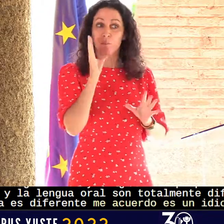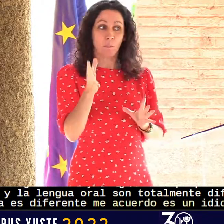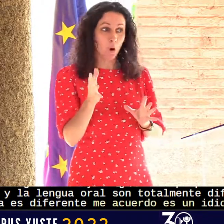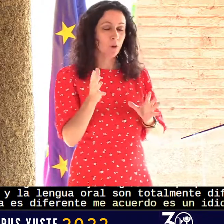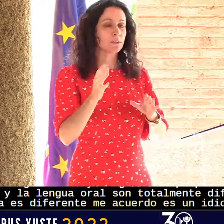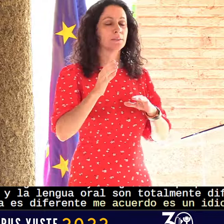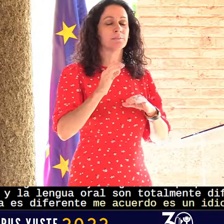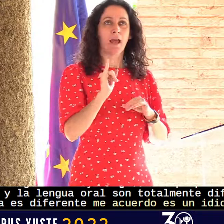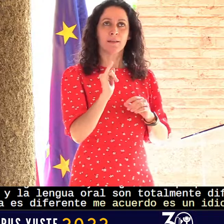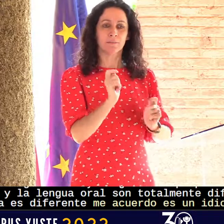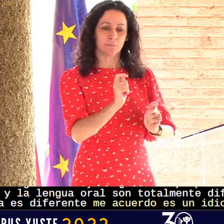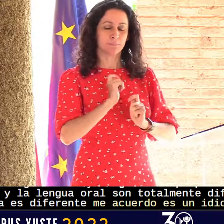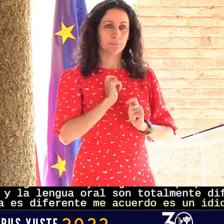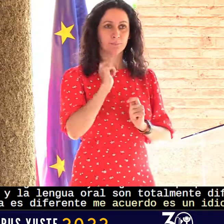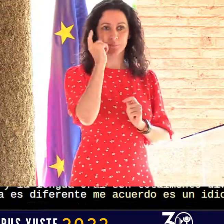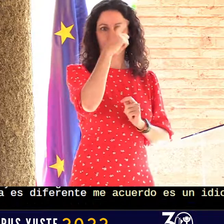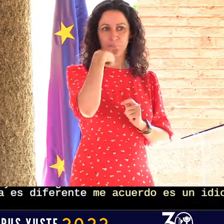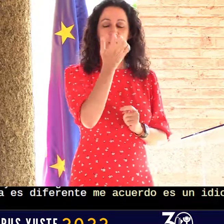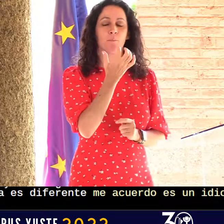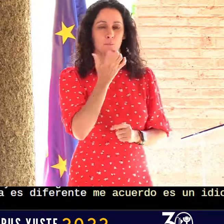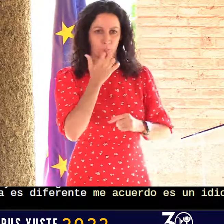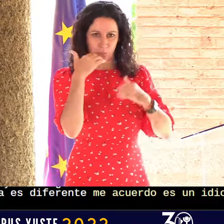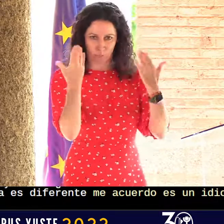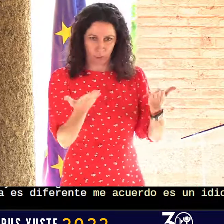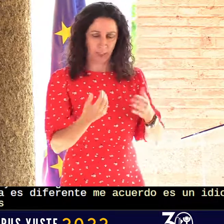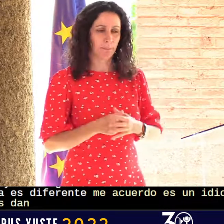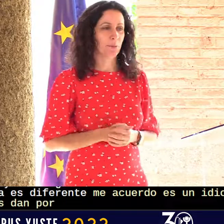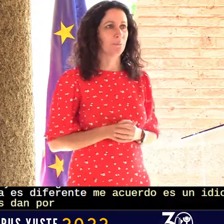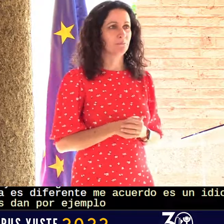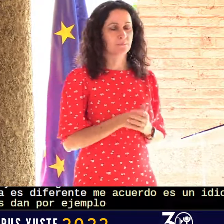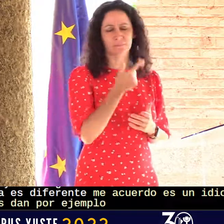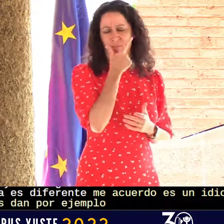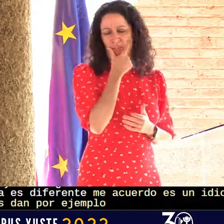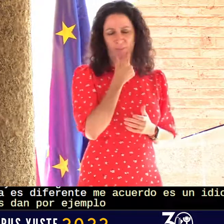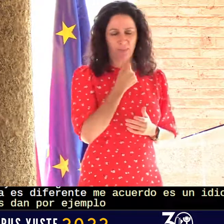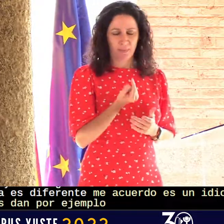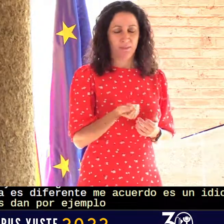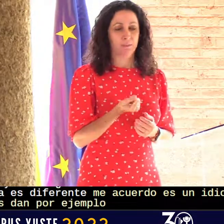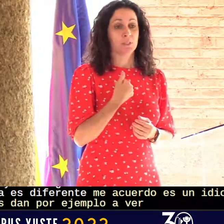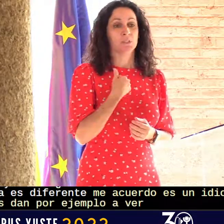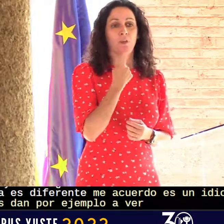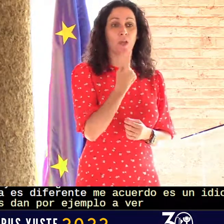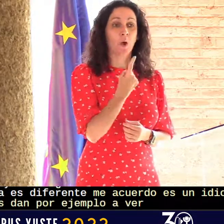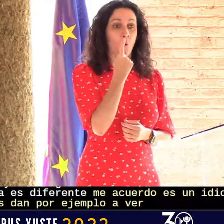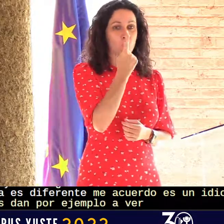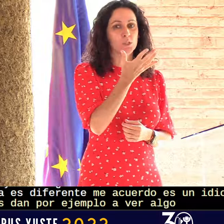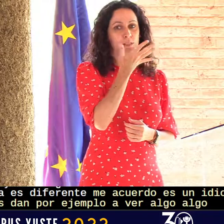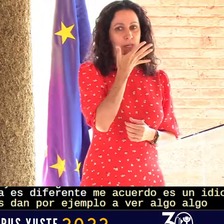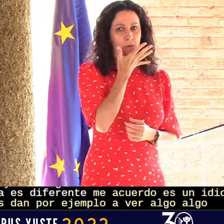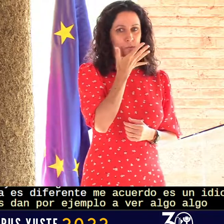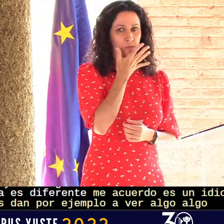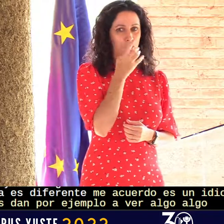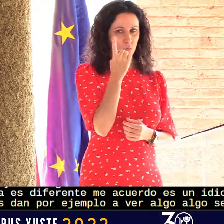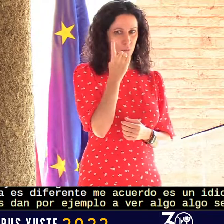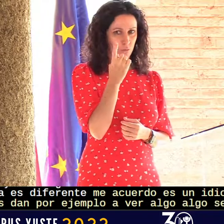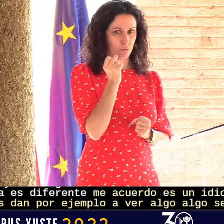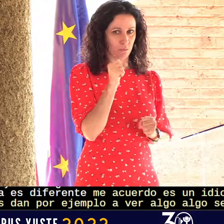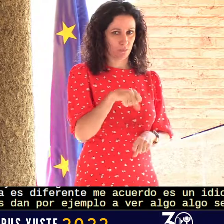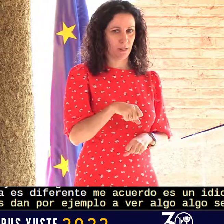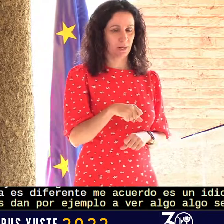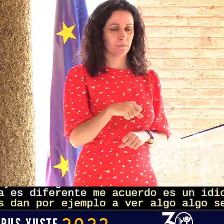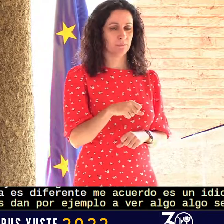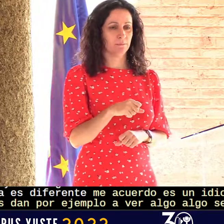más por ello mismo nos dan por ejemplo a ver por ejemplo algo algo sencillo un